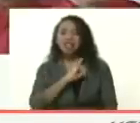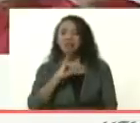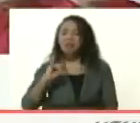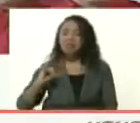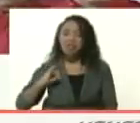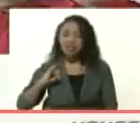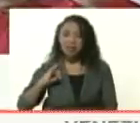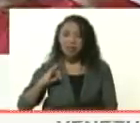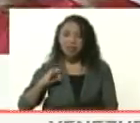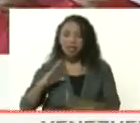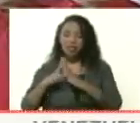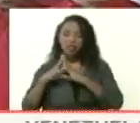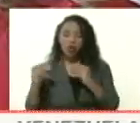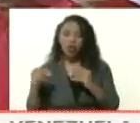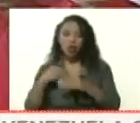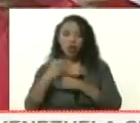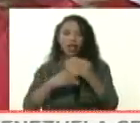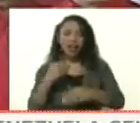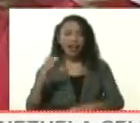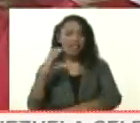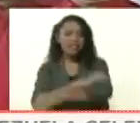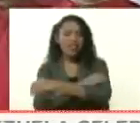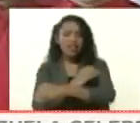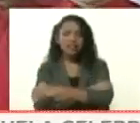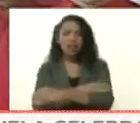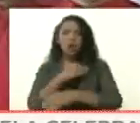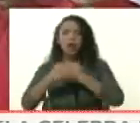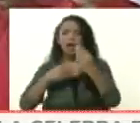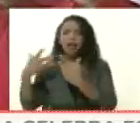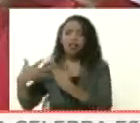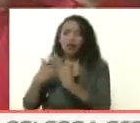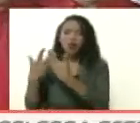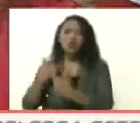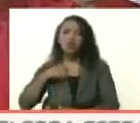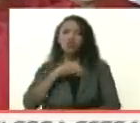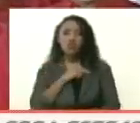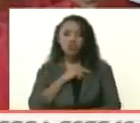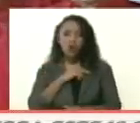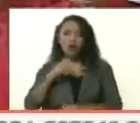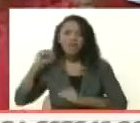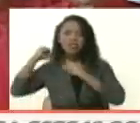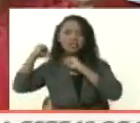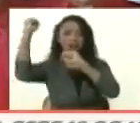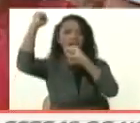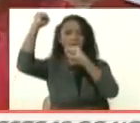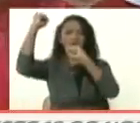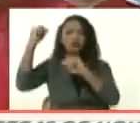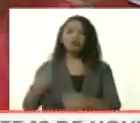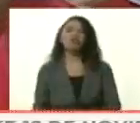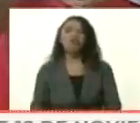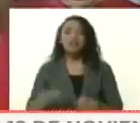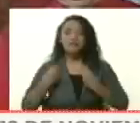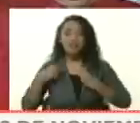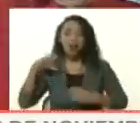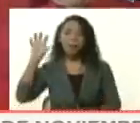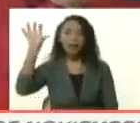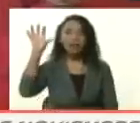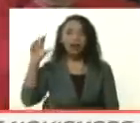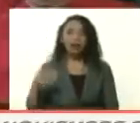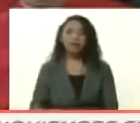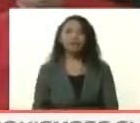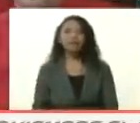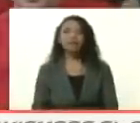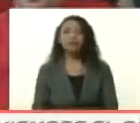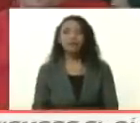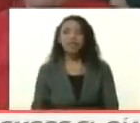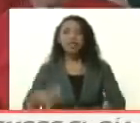Independientemente de todo, de lo que haga la derecha, de lo que haga Estados Unidos, nosotros seremos. ¡Viva la patria!